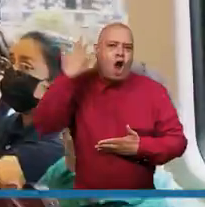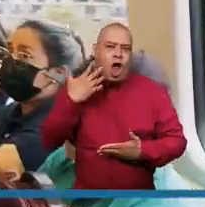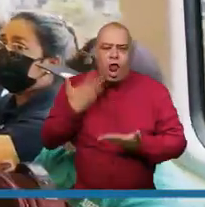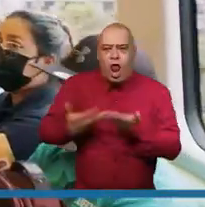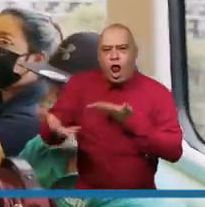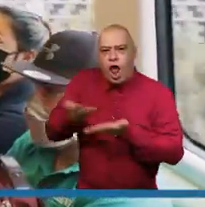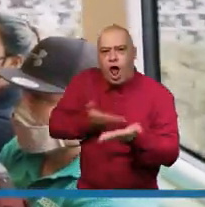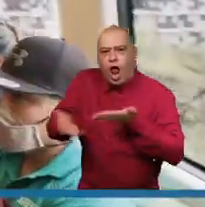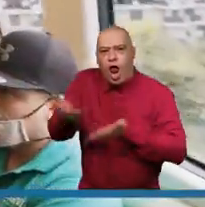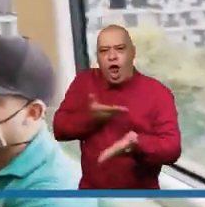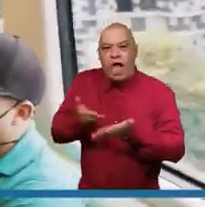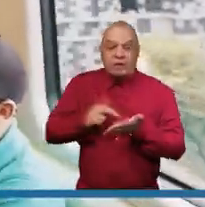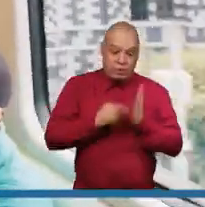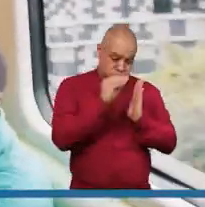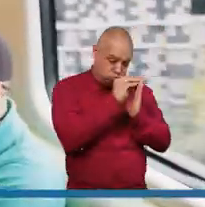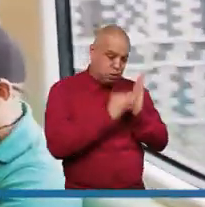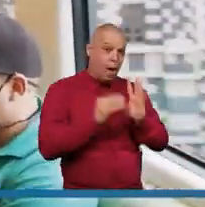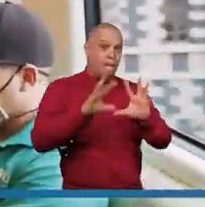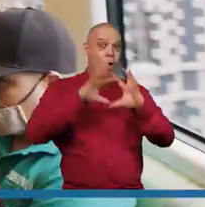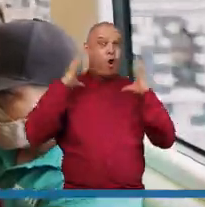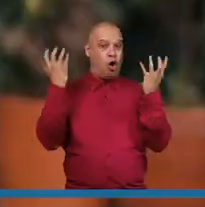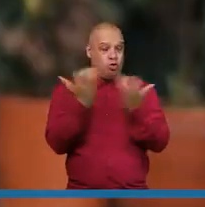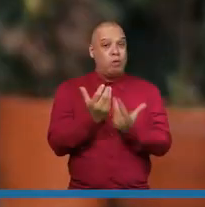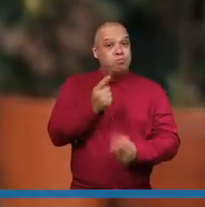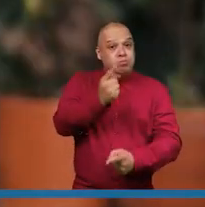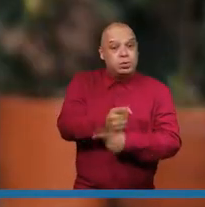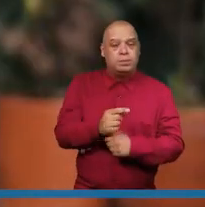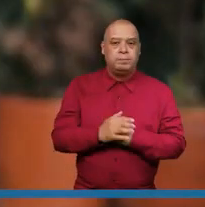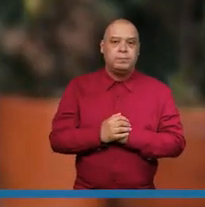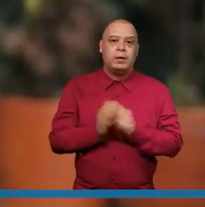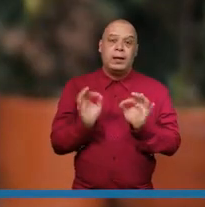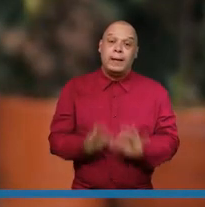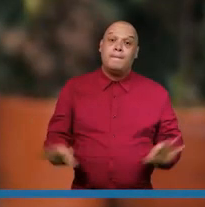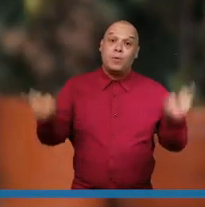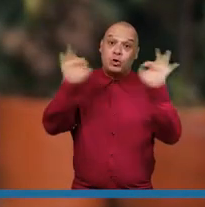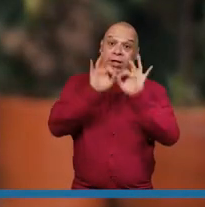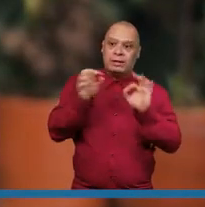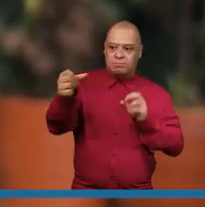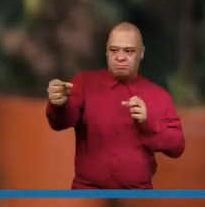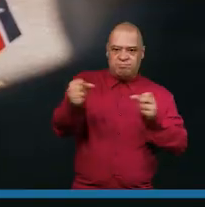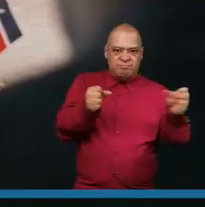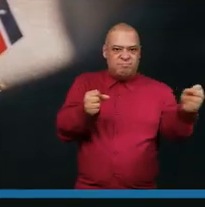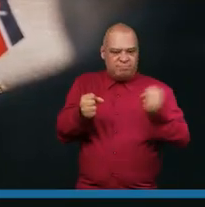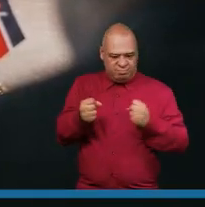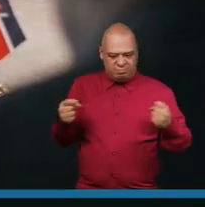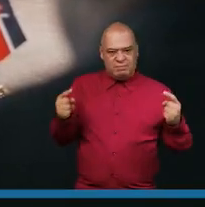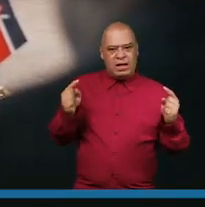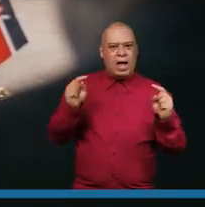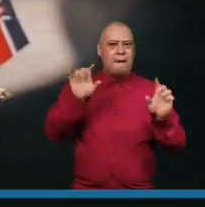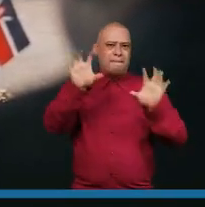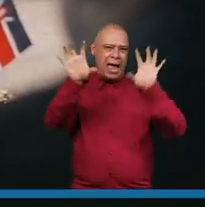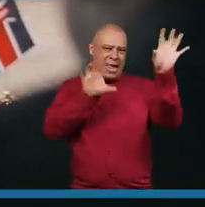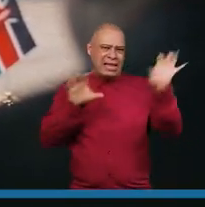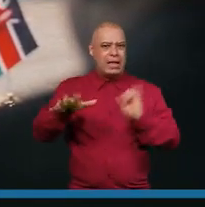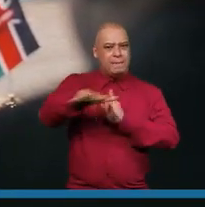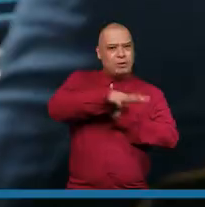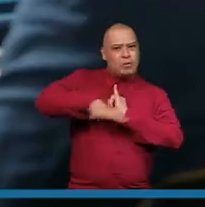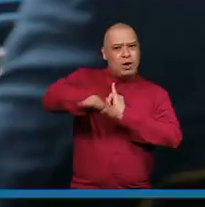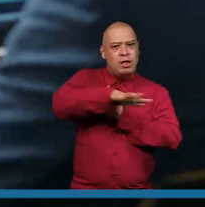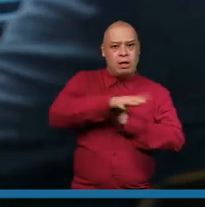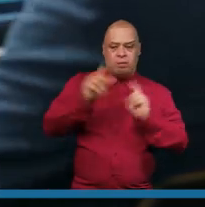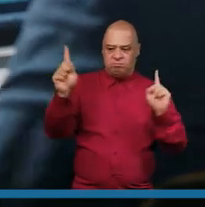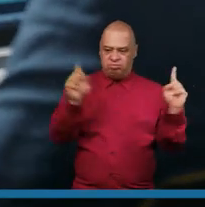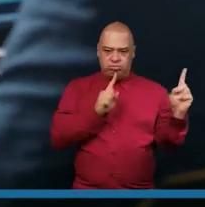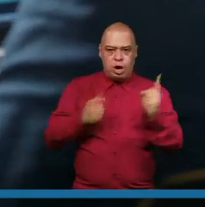están relacionados con las agendas globales. Y por eso es tan importante los encuentros entre áreas metropolitanas, porque del diálogo,